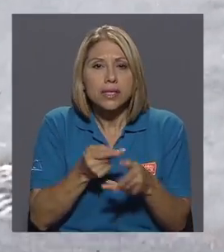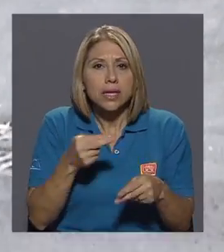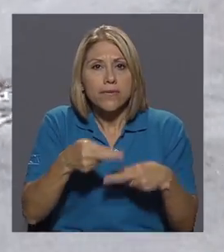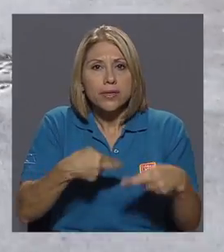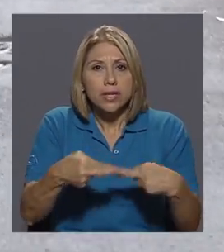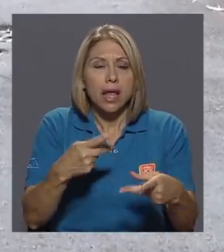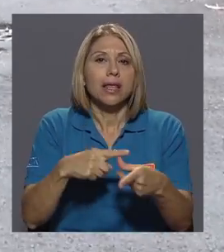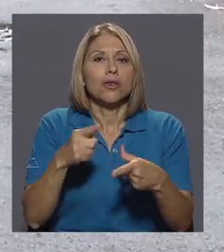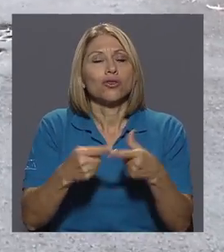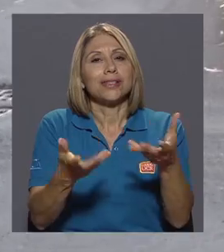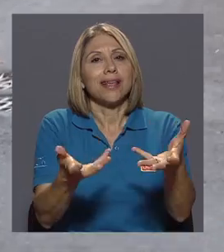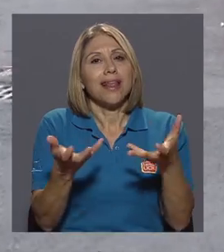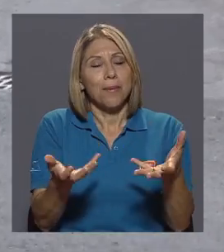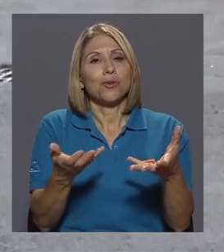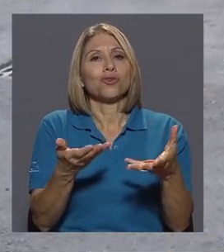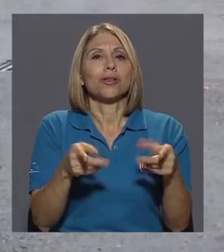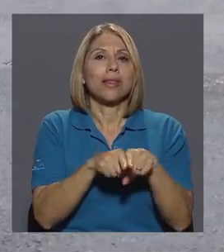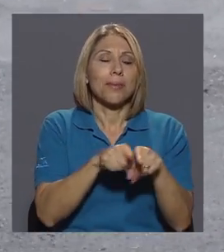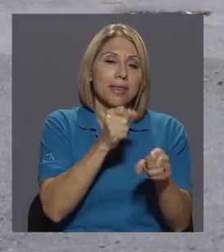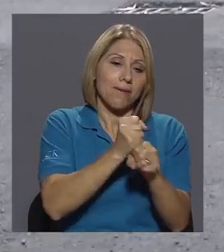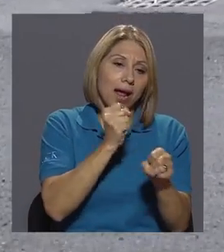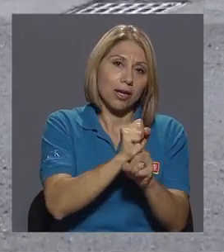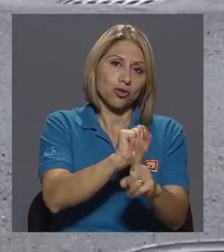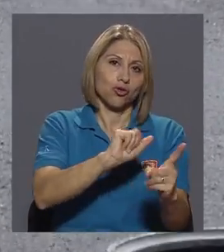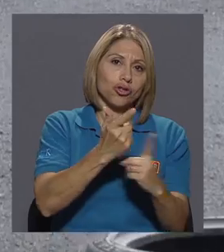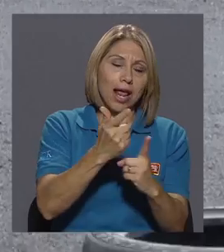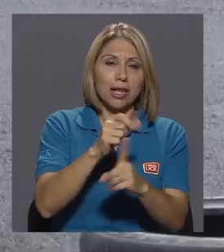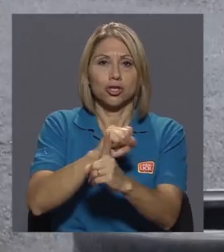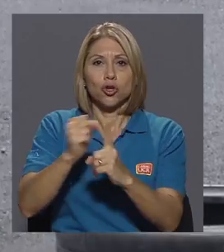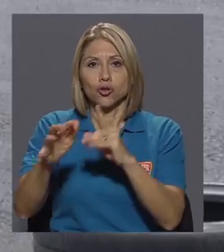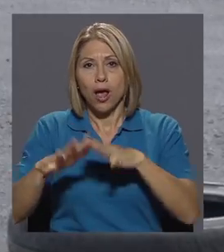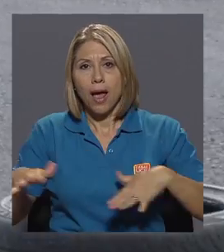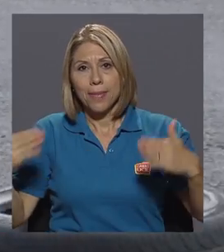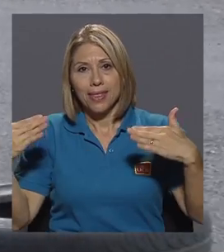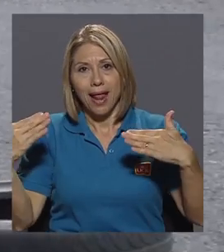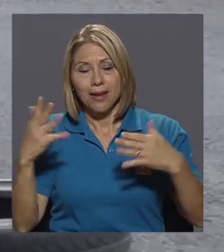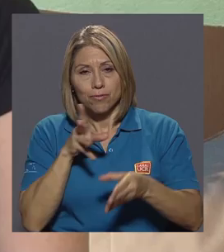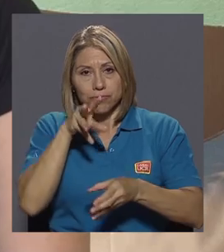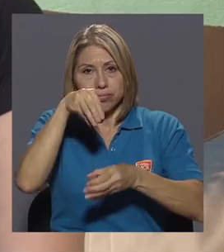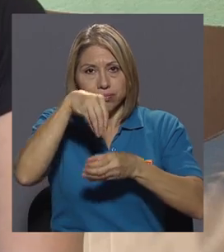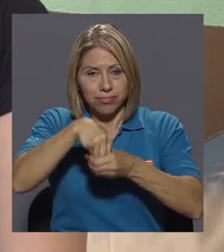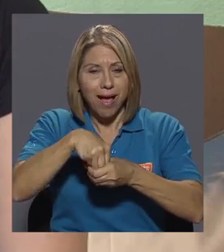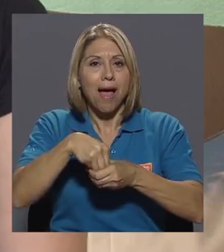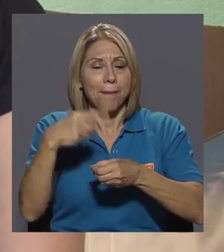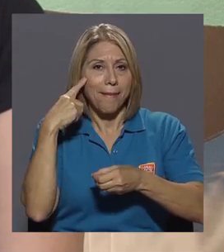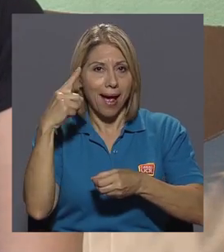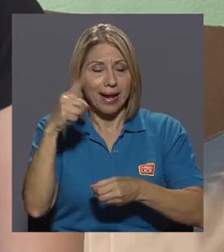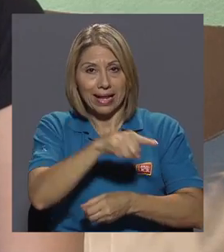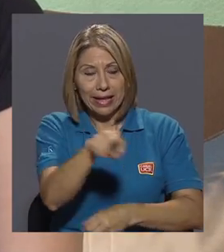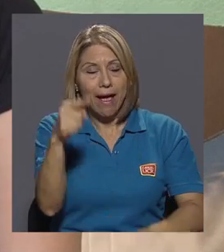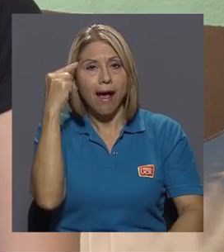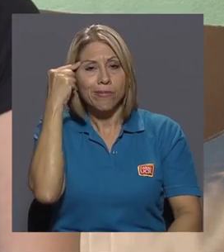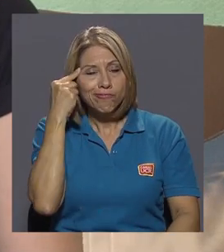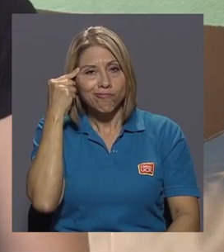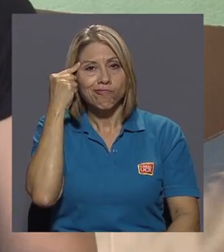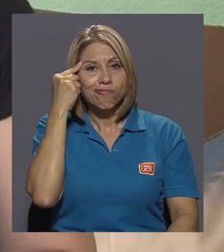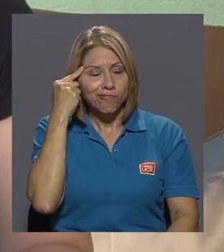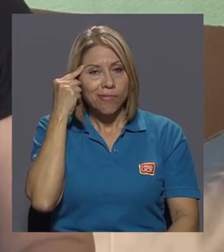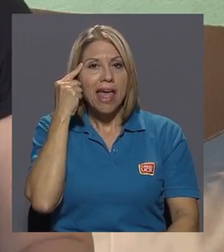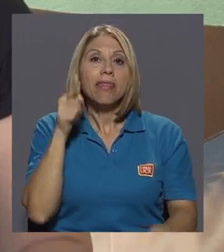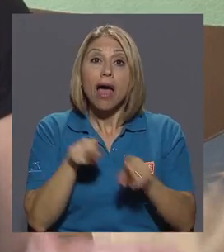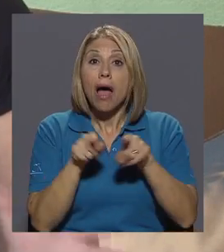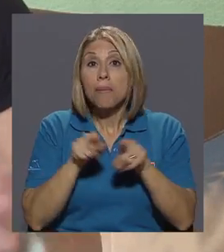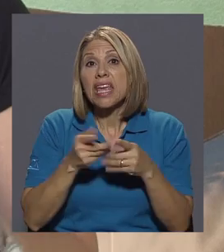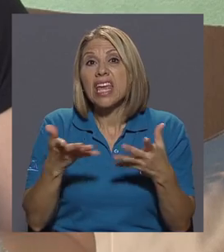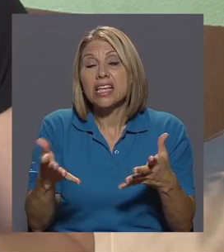implementar esa parte de la parte social y socioambiental un poco también a la carrera para concientizar entonces también es parte como de